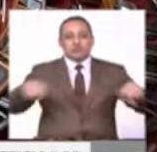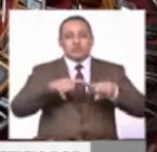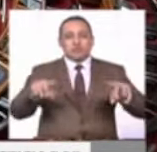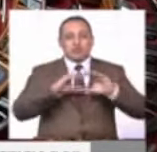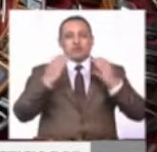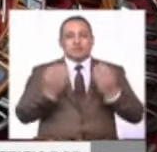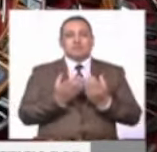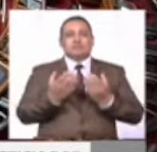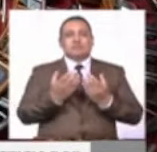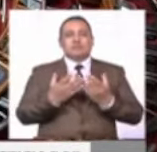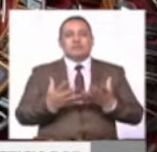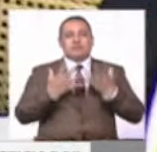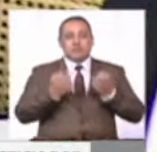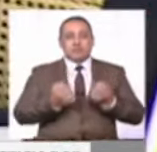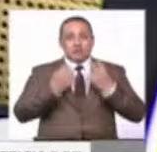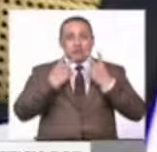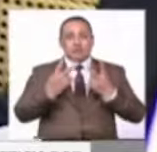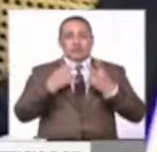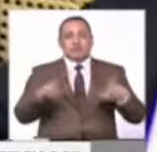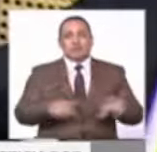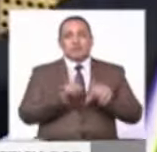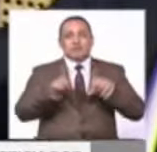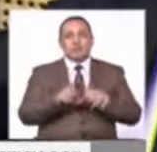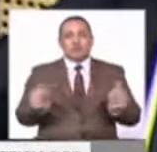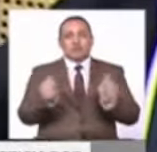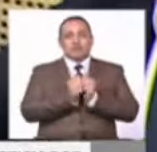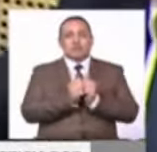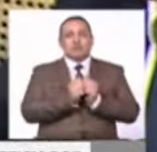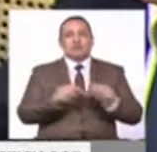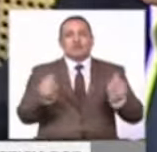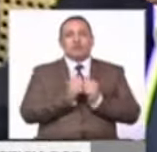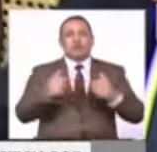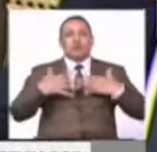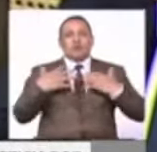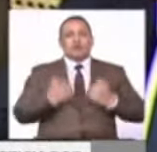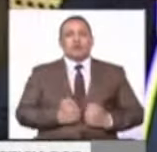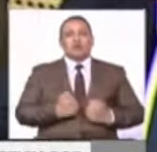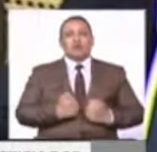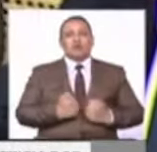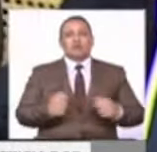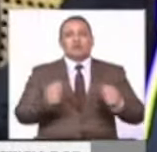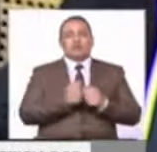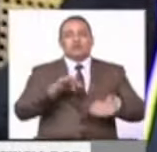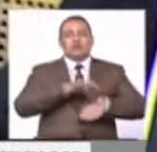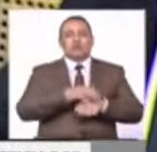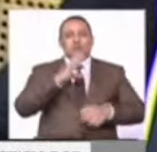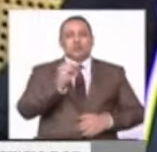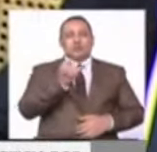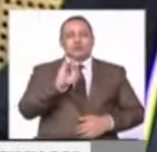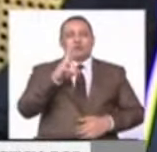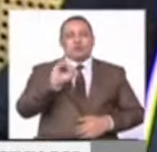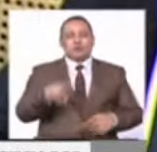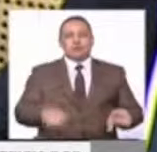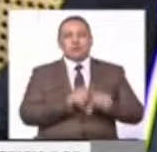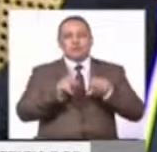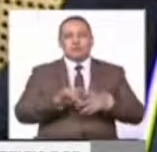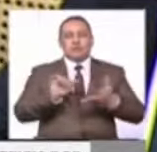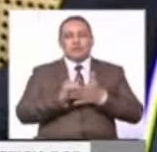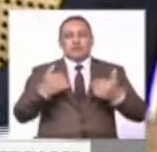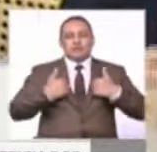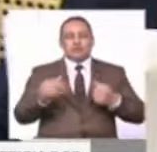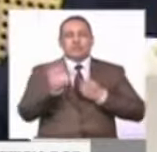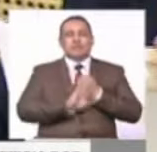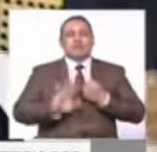congresistas estoy ante ustedes acompañada con el abogado El dror Cairo con quien ejercer é mi